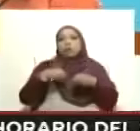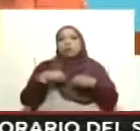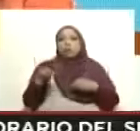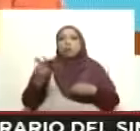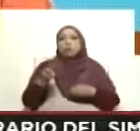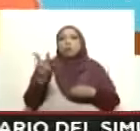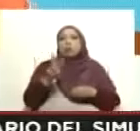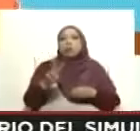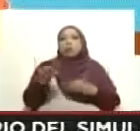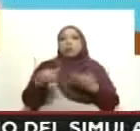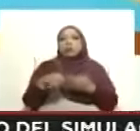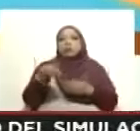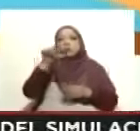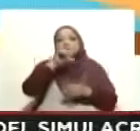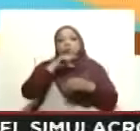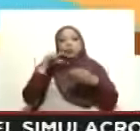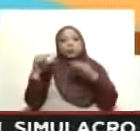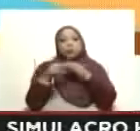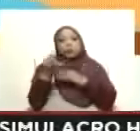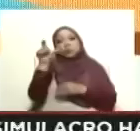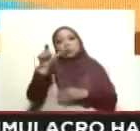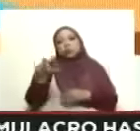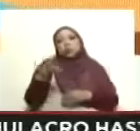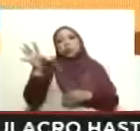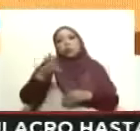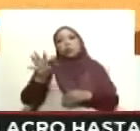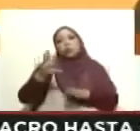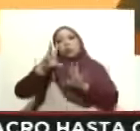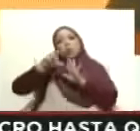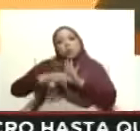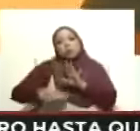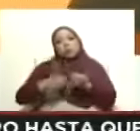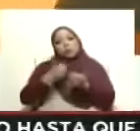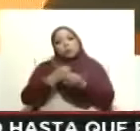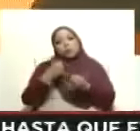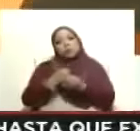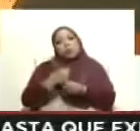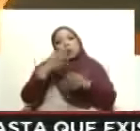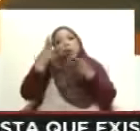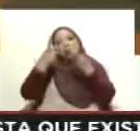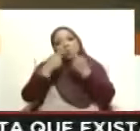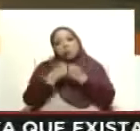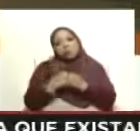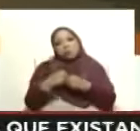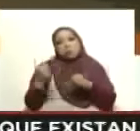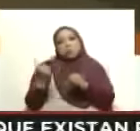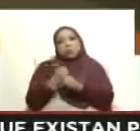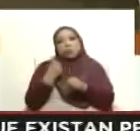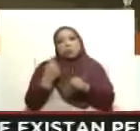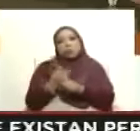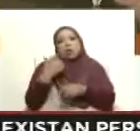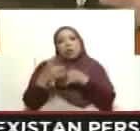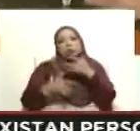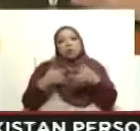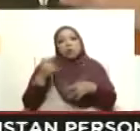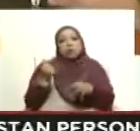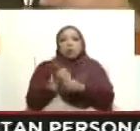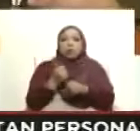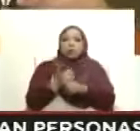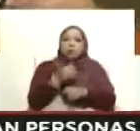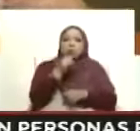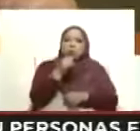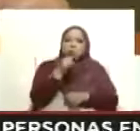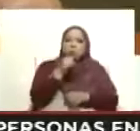territorio de nuestra guayana esquiva que intenta ser robado por unos piratas por unos ladrones por unas aves de rapiña que quieren